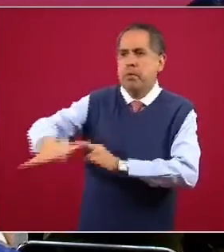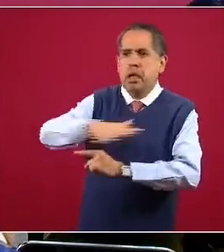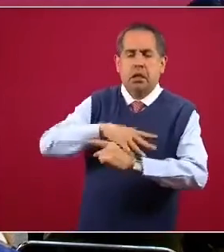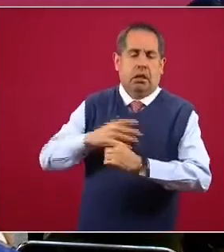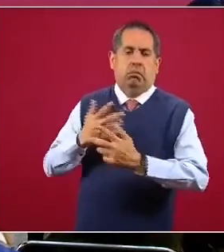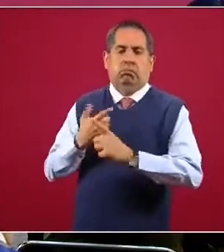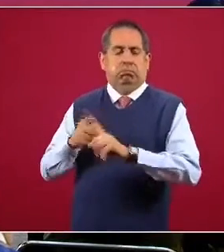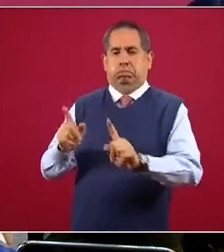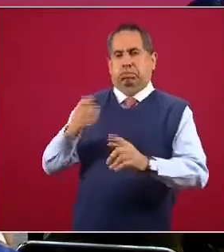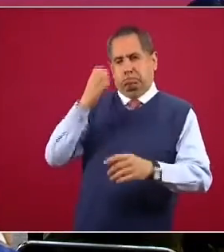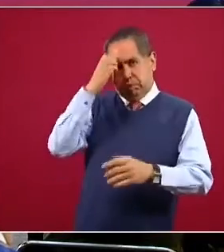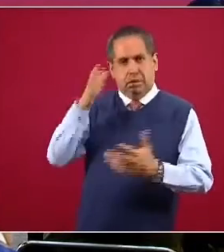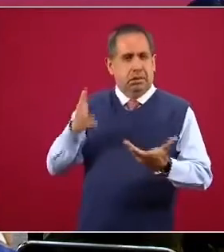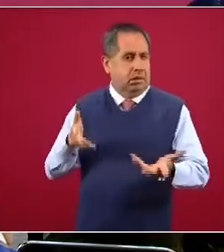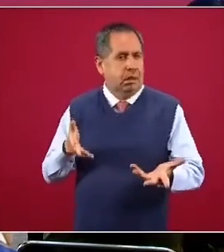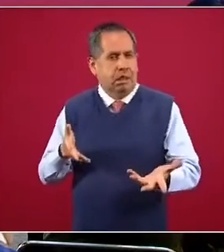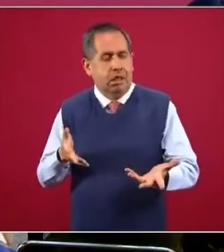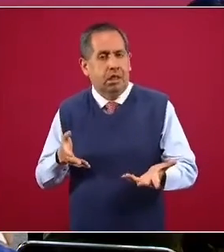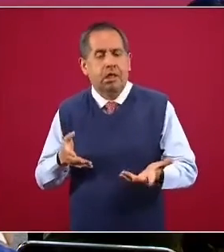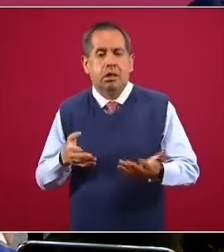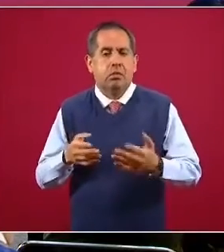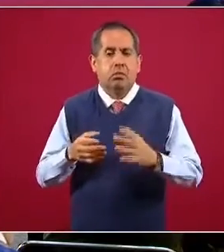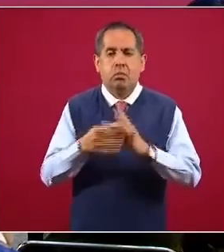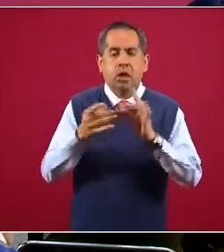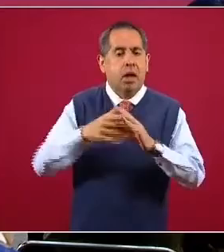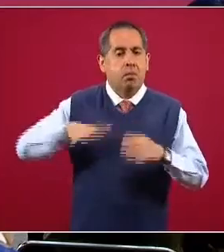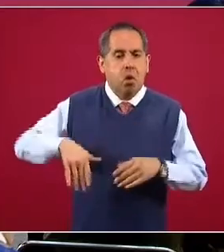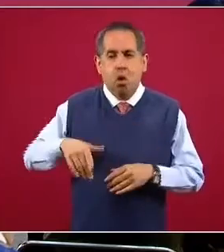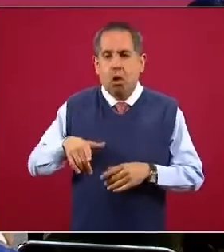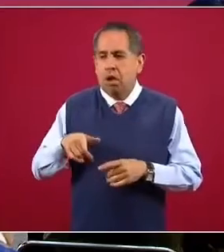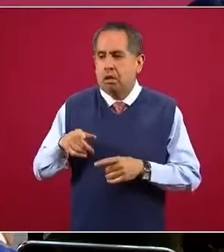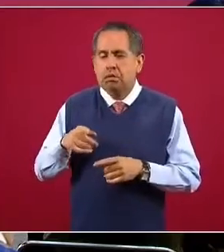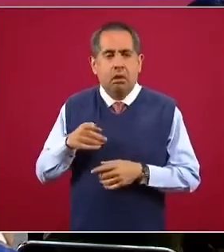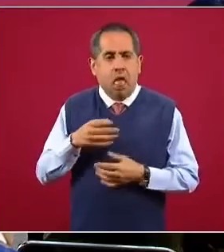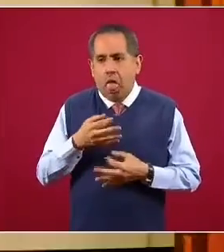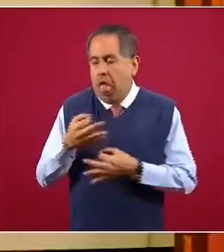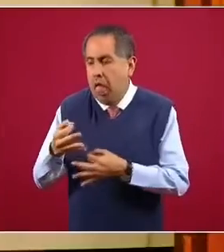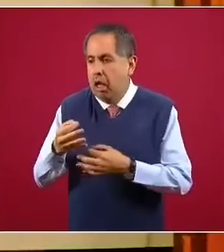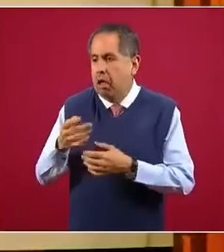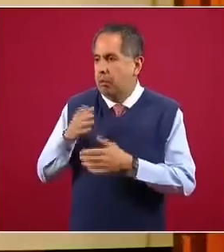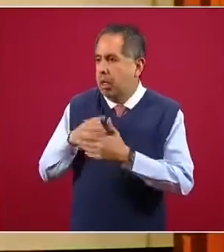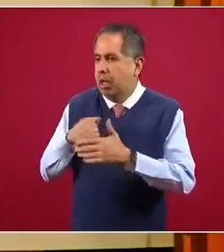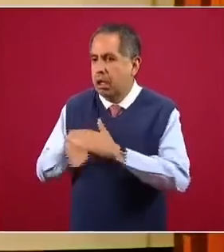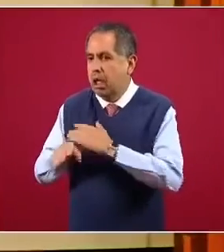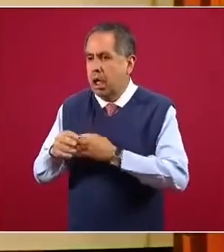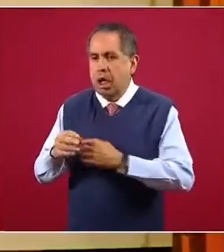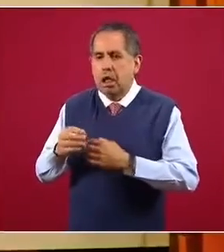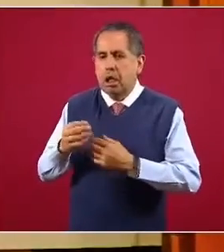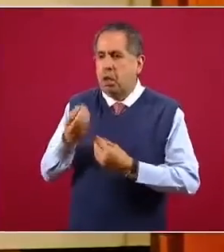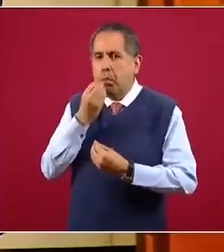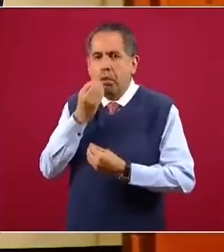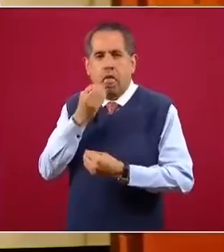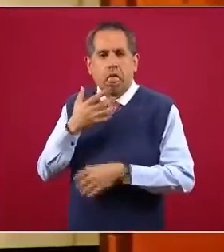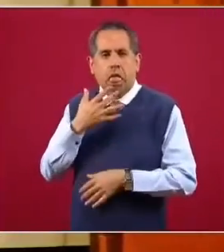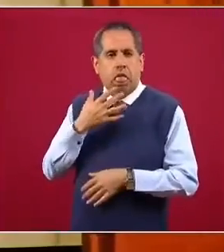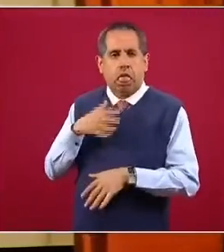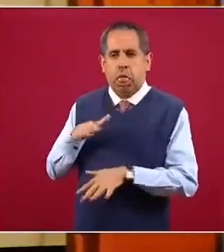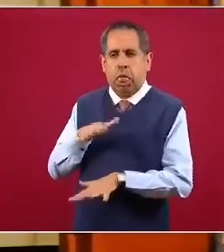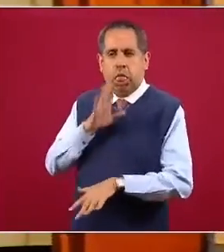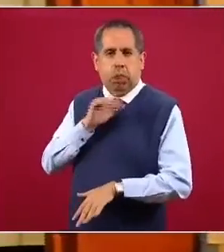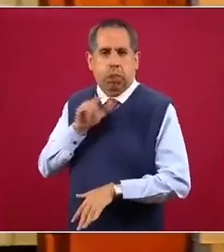que, como lo hemos mencionado, es mucho más fácil el acceso tanto a alimentos poco saludables, a